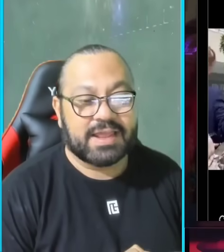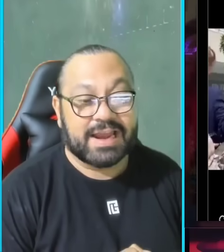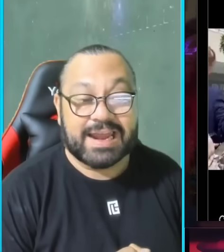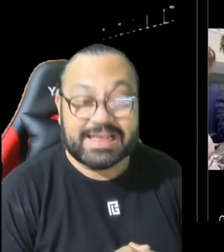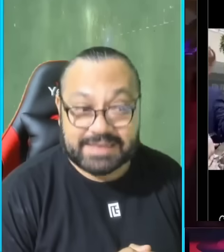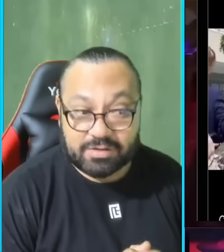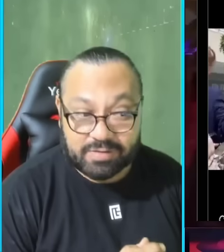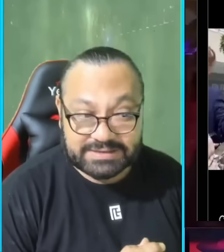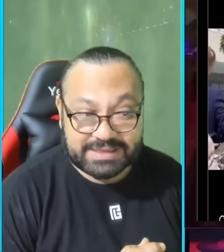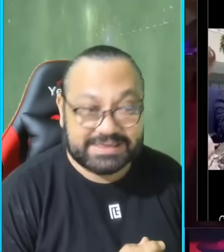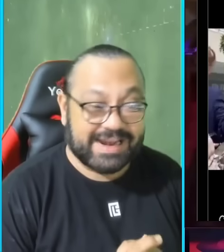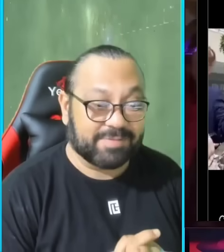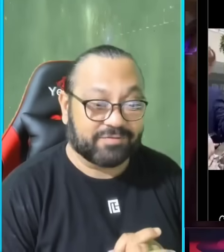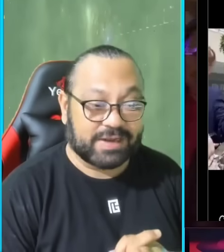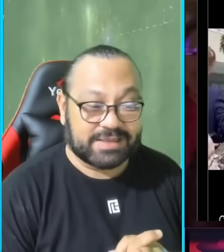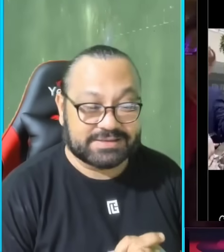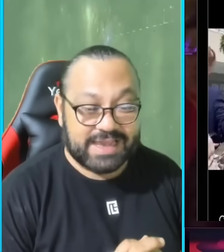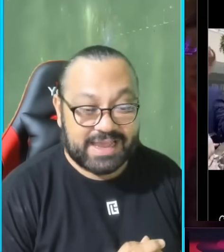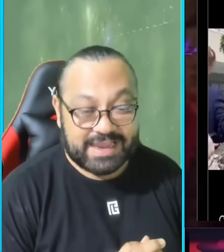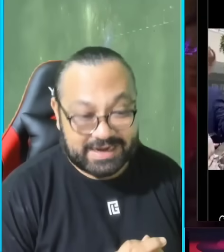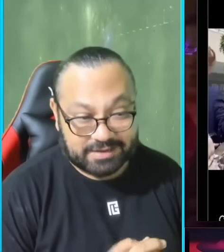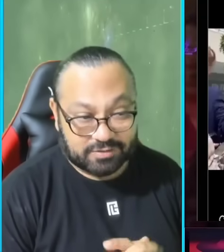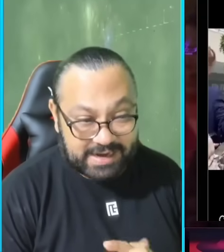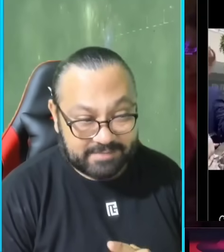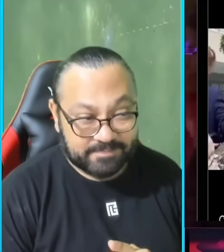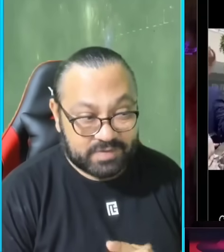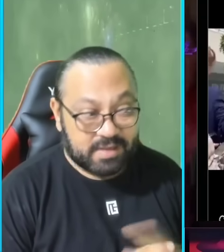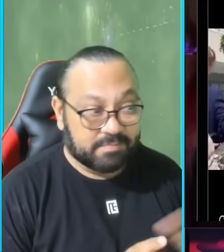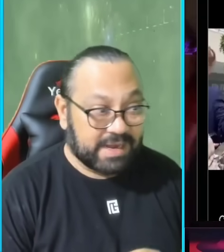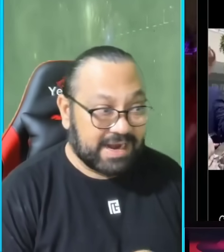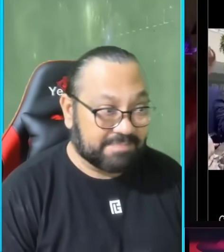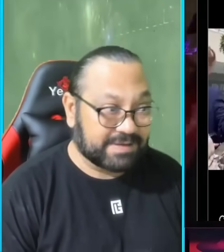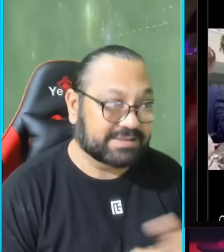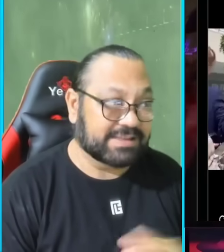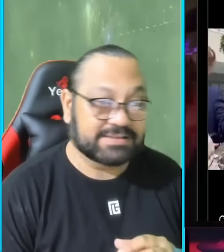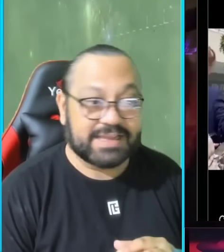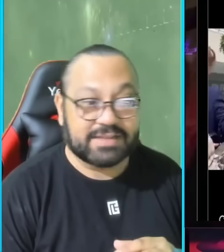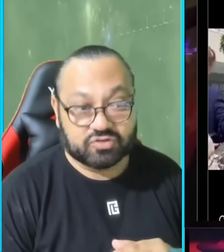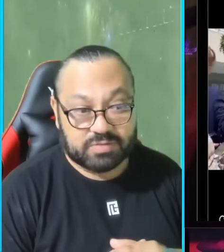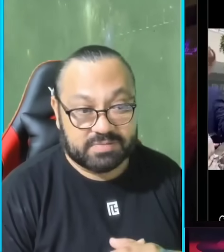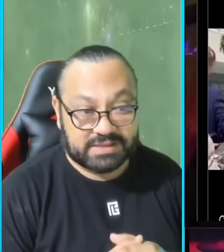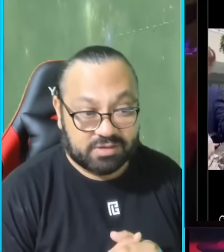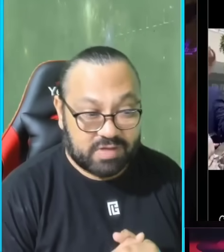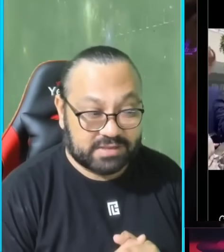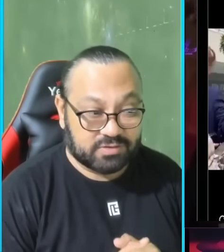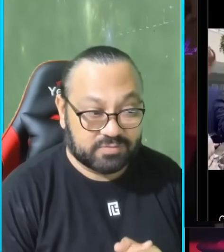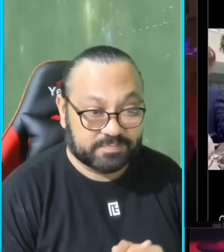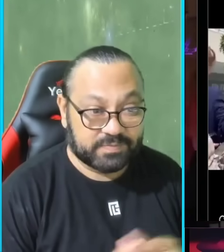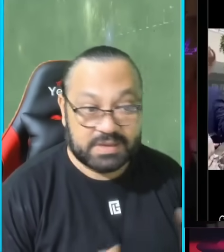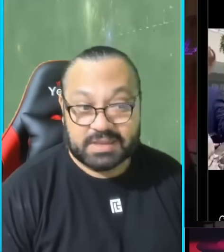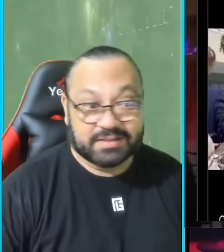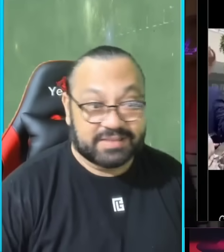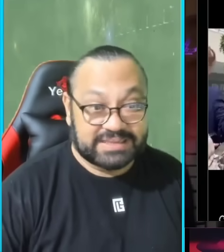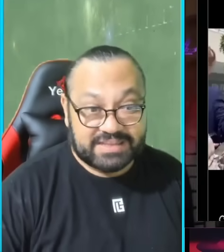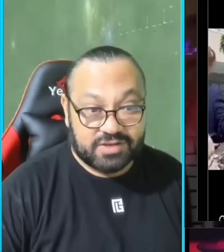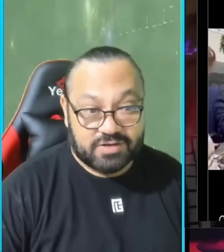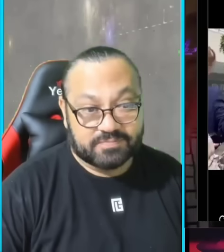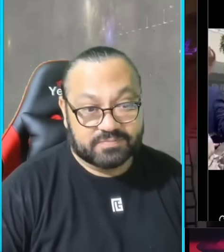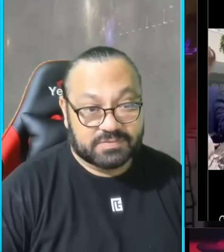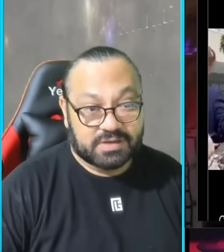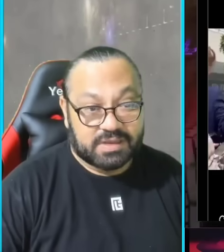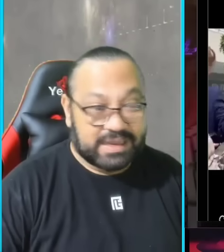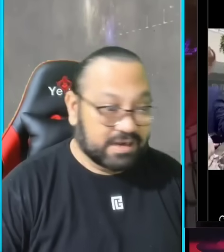lucen las encuestas en la preferencia electoral para la presidencia en 2024.